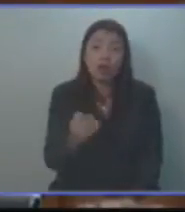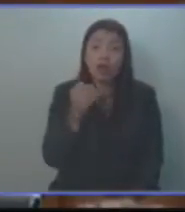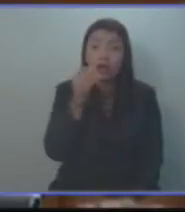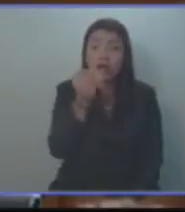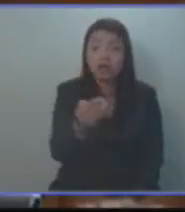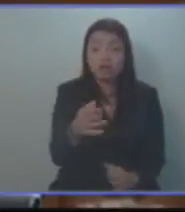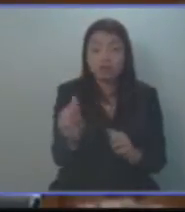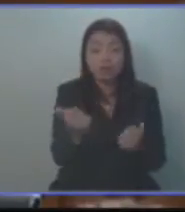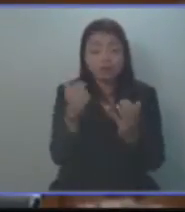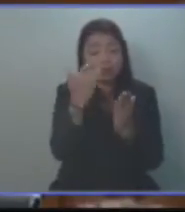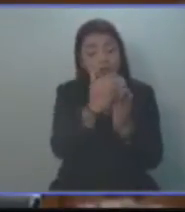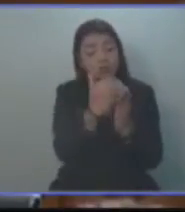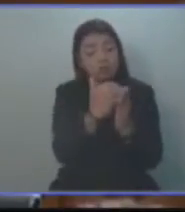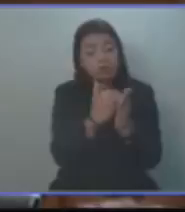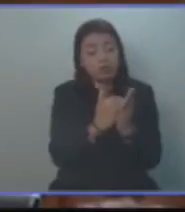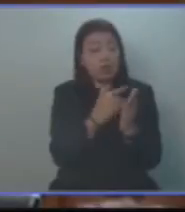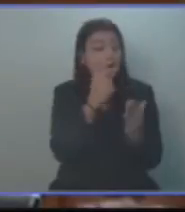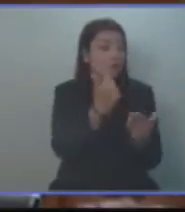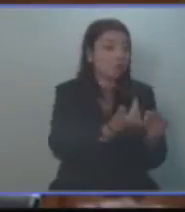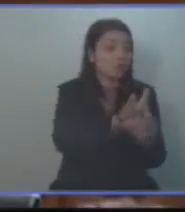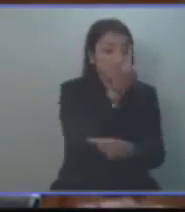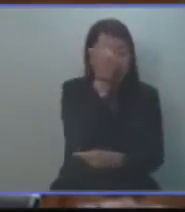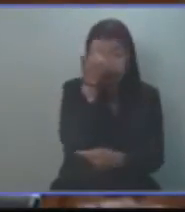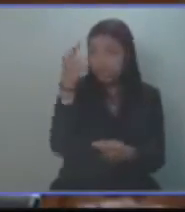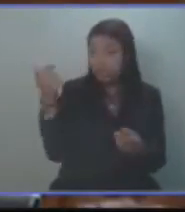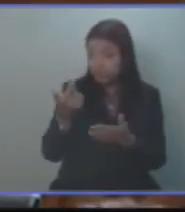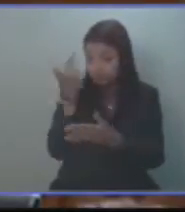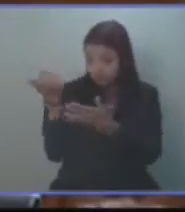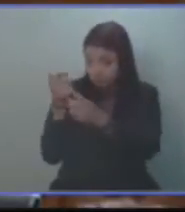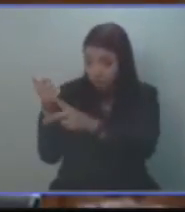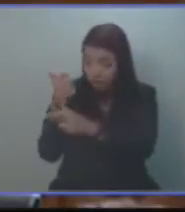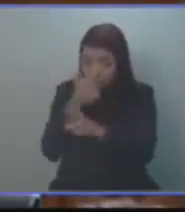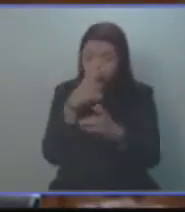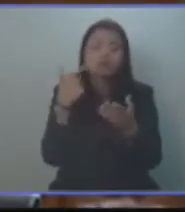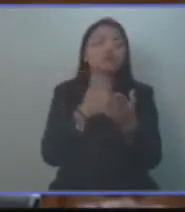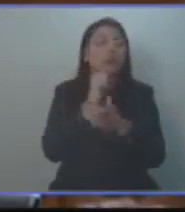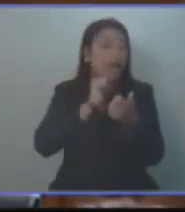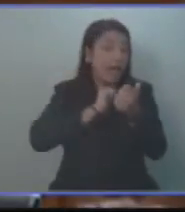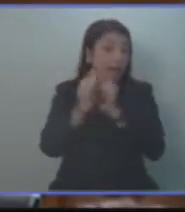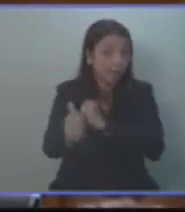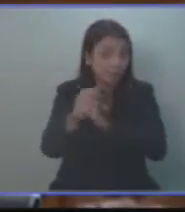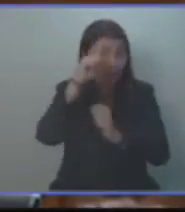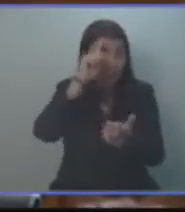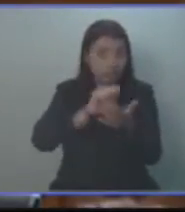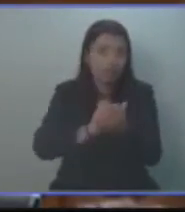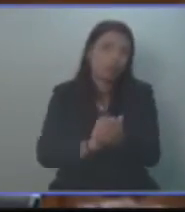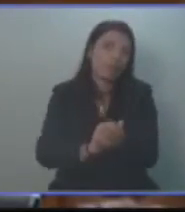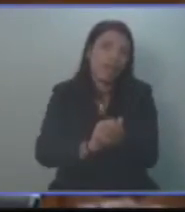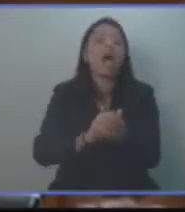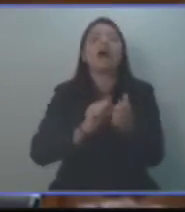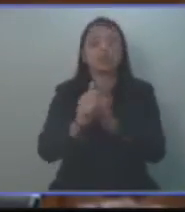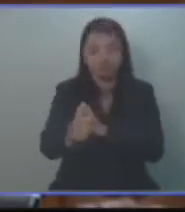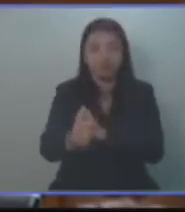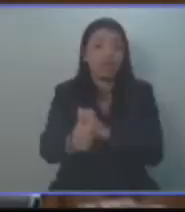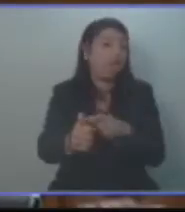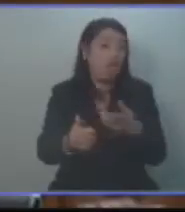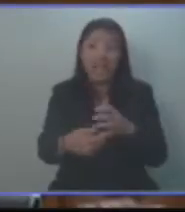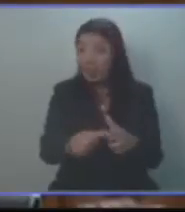académico de cada institución de educación superior. De no aprobarlo, pierde el derecho a